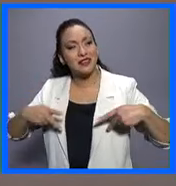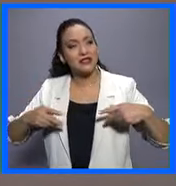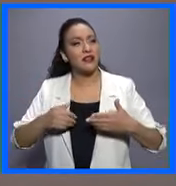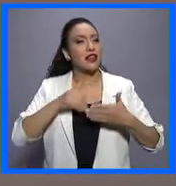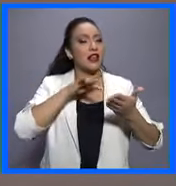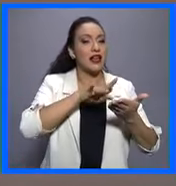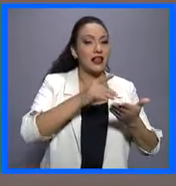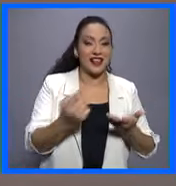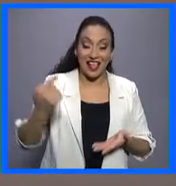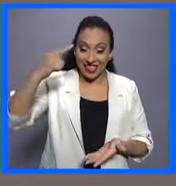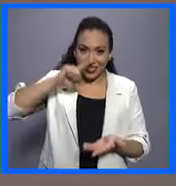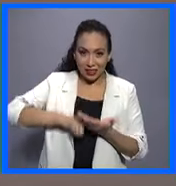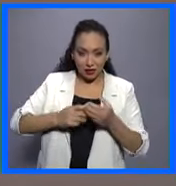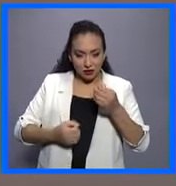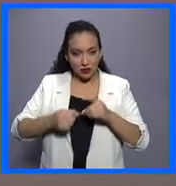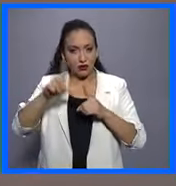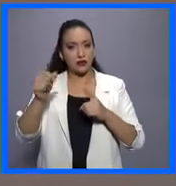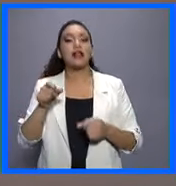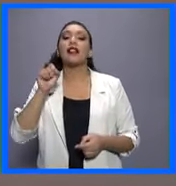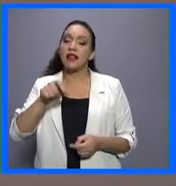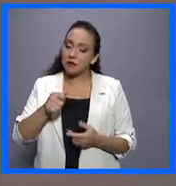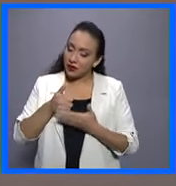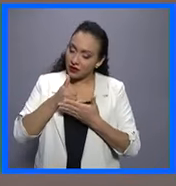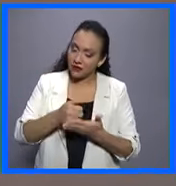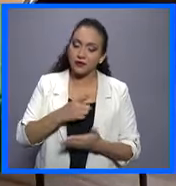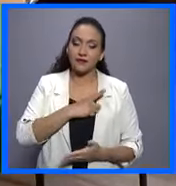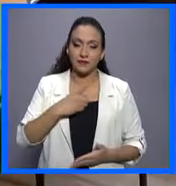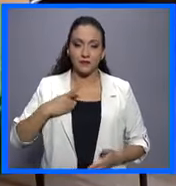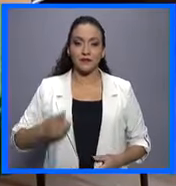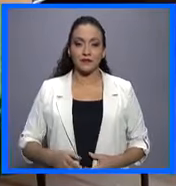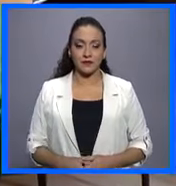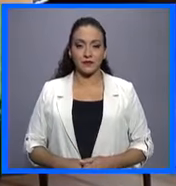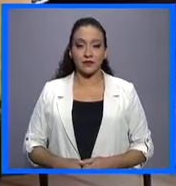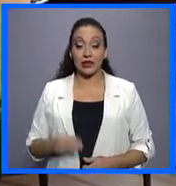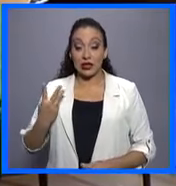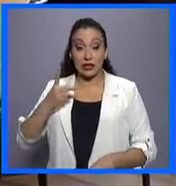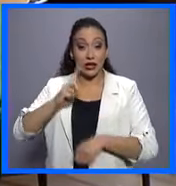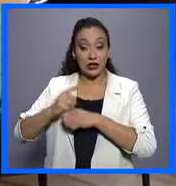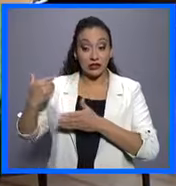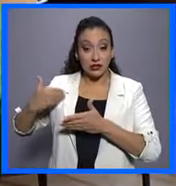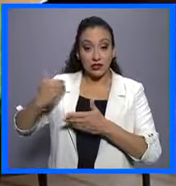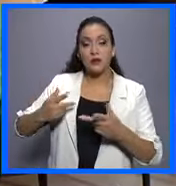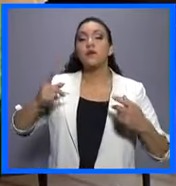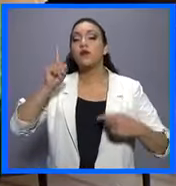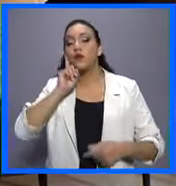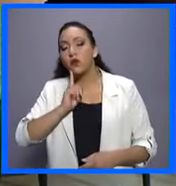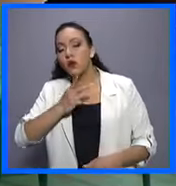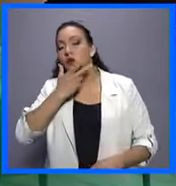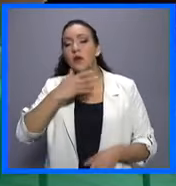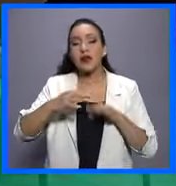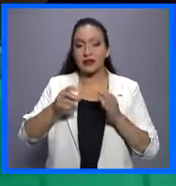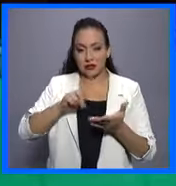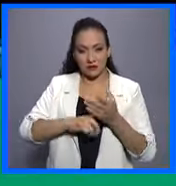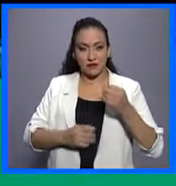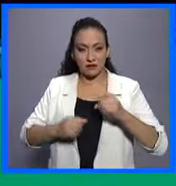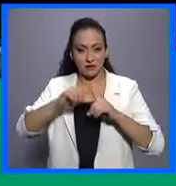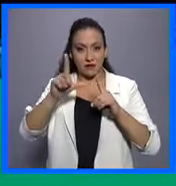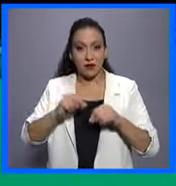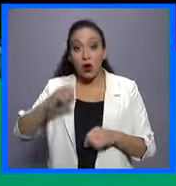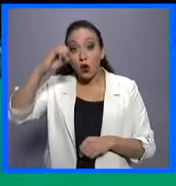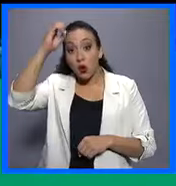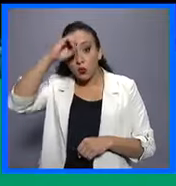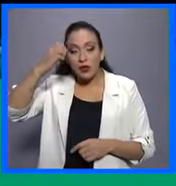afuera, si aquí no estamos bien. Durante 3 días, servidoras y servidores públicos